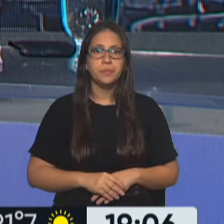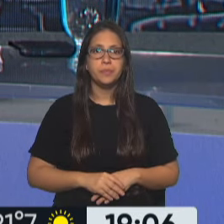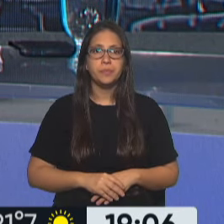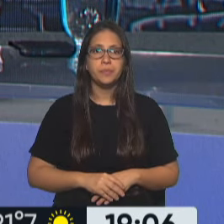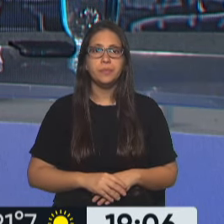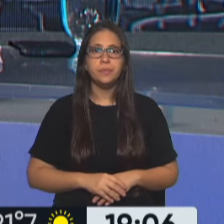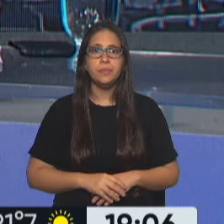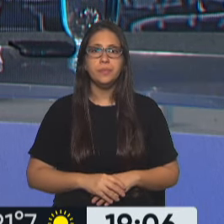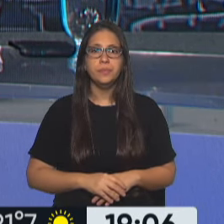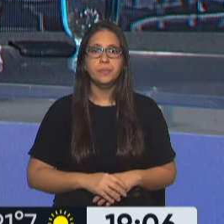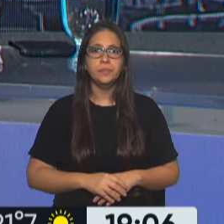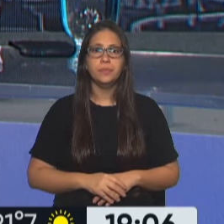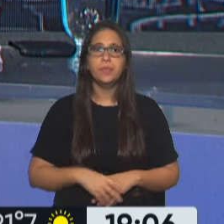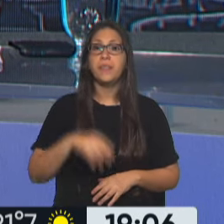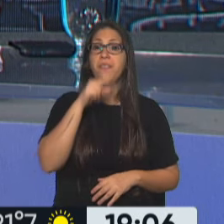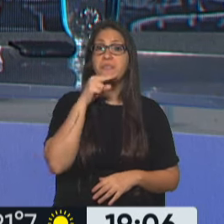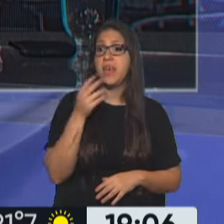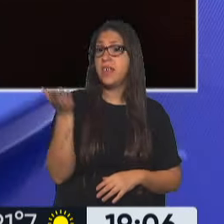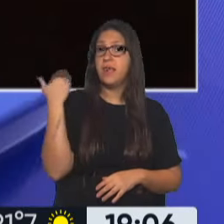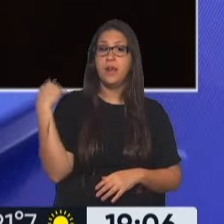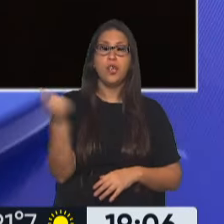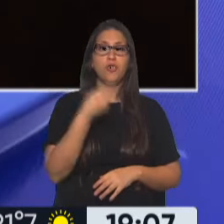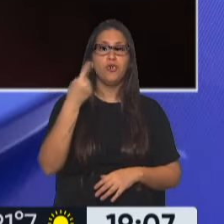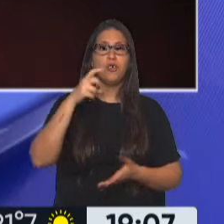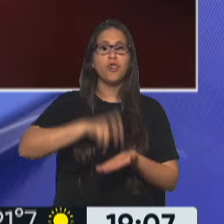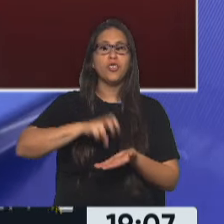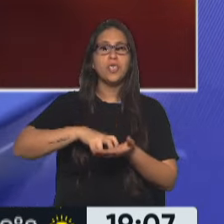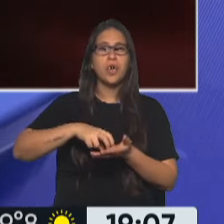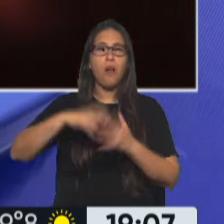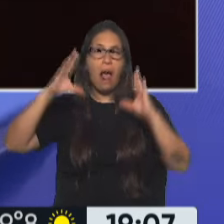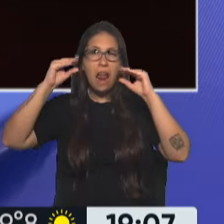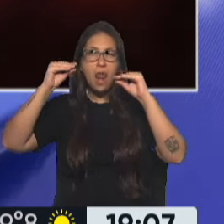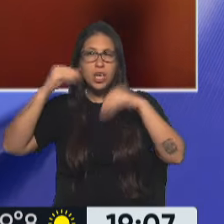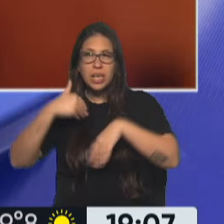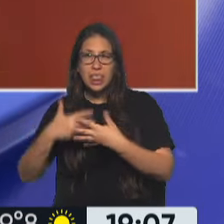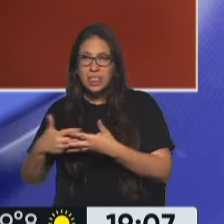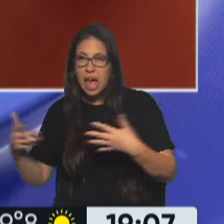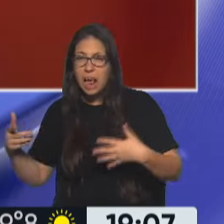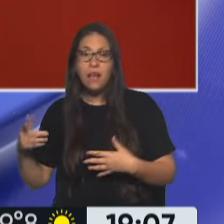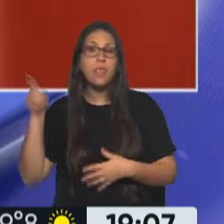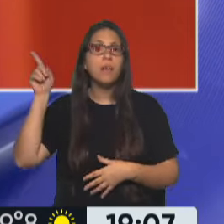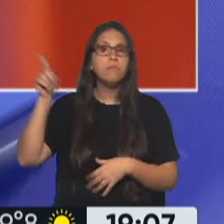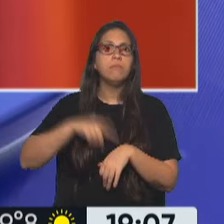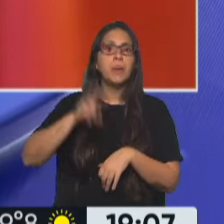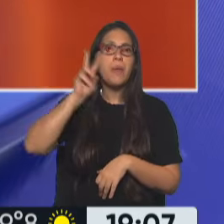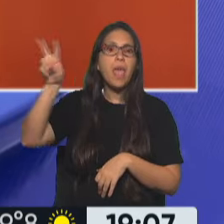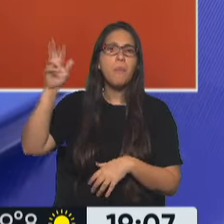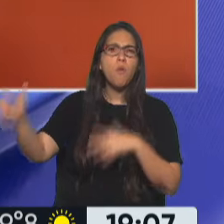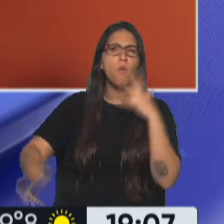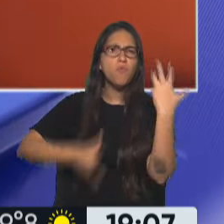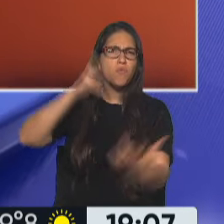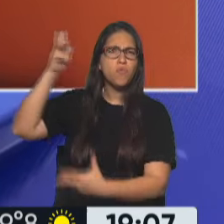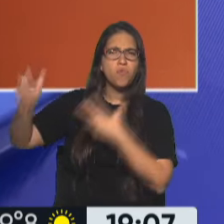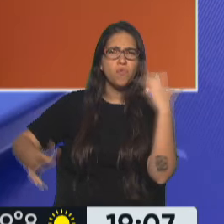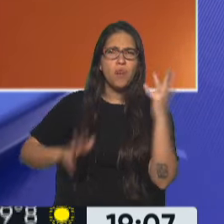Bueno, y decíamos lo que estaba ocurriendo el viernes, que nosotros estábamos en el noticiero claro. de la medianoche cuando el fuego, era esto, ¿no? Sí, sí.